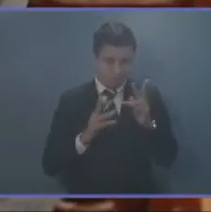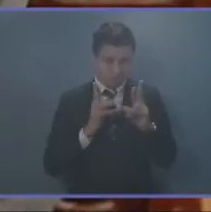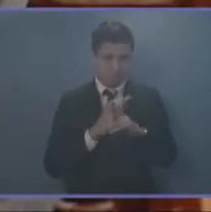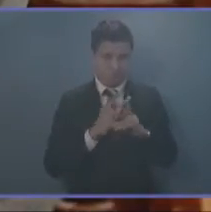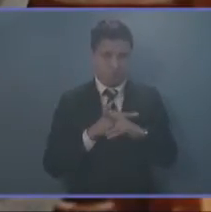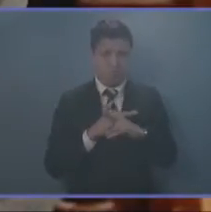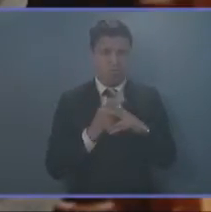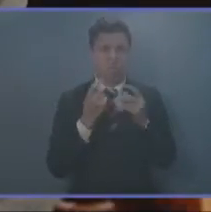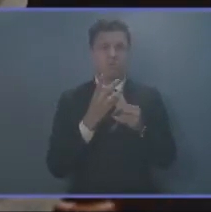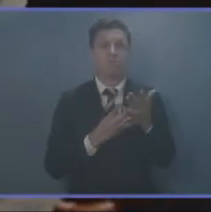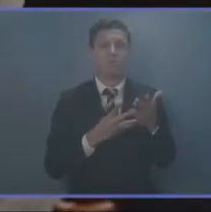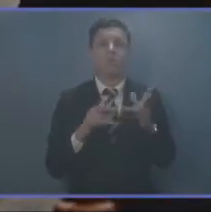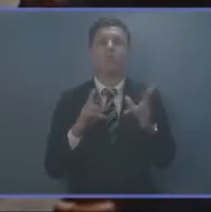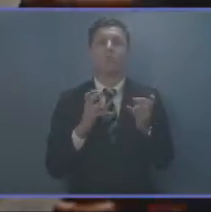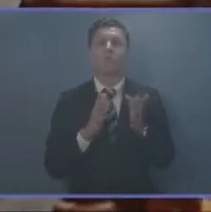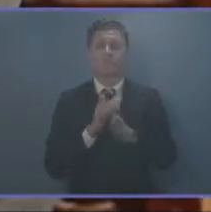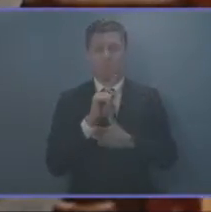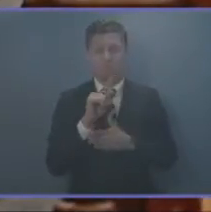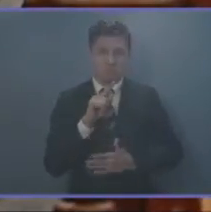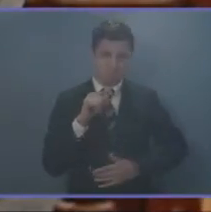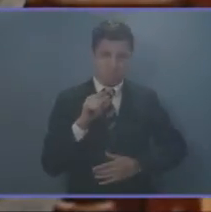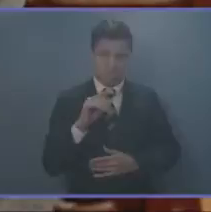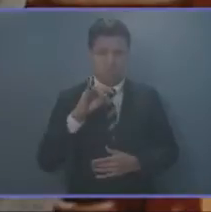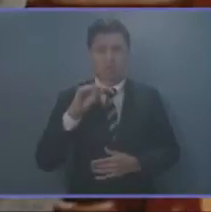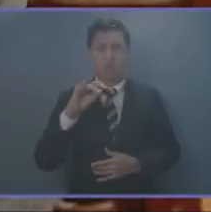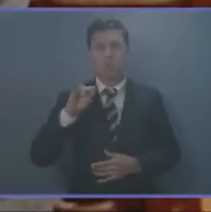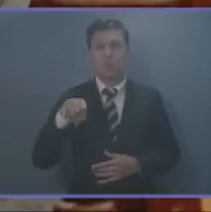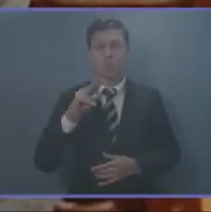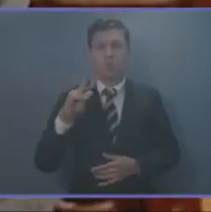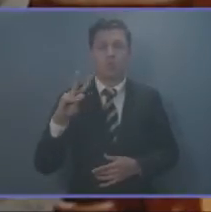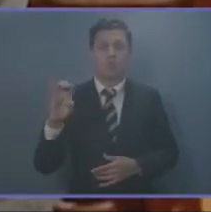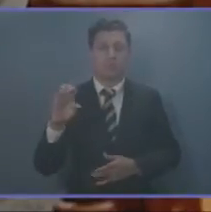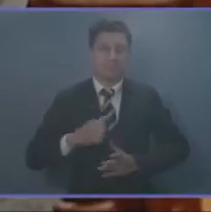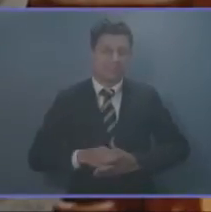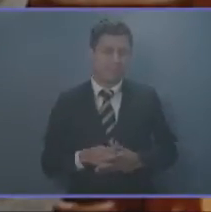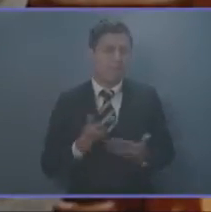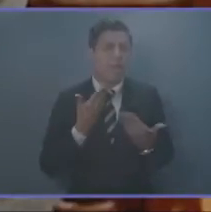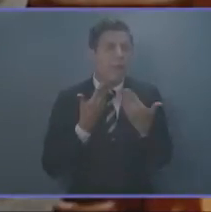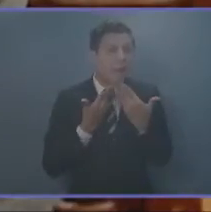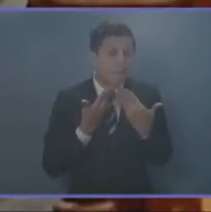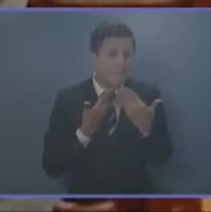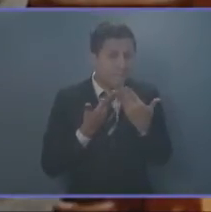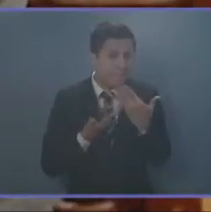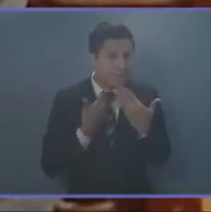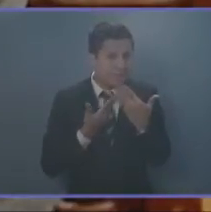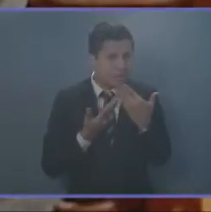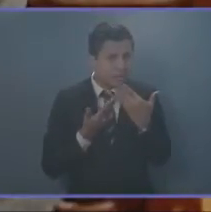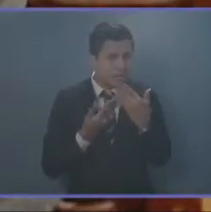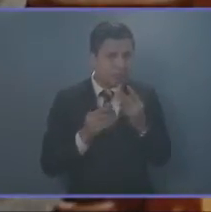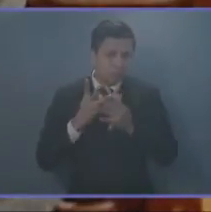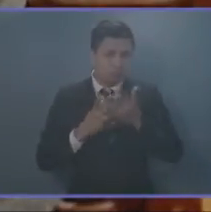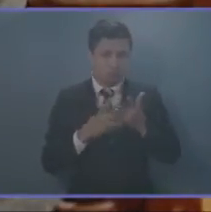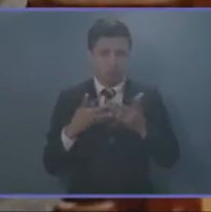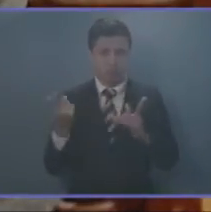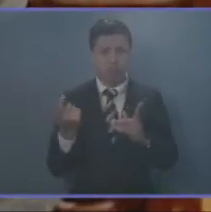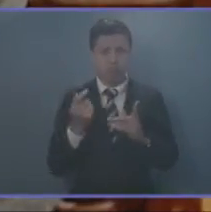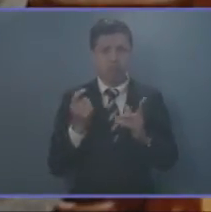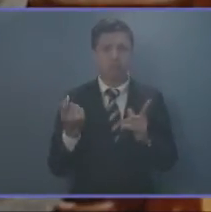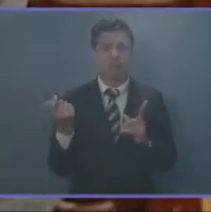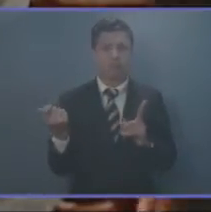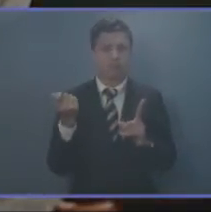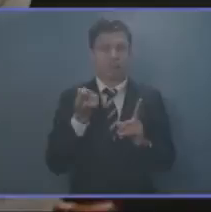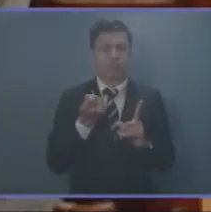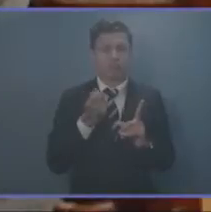parte correspondiente al Instituto Nacional de la Juventud. Se explica en la iniciativa que el objeto es incorporar al presupuesto de dicha